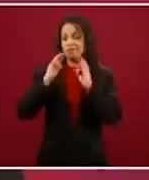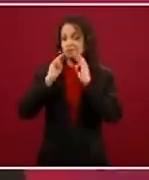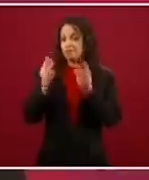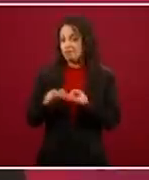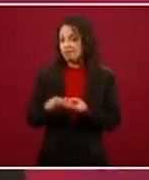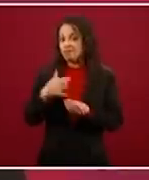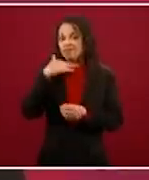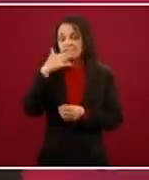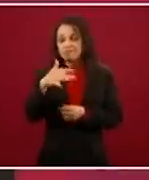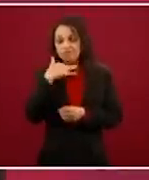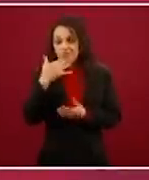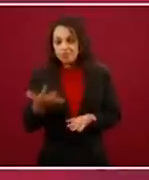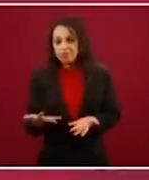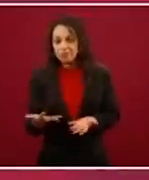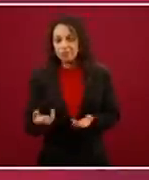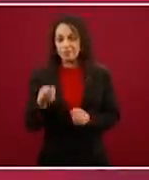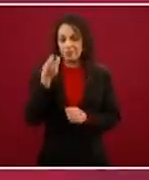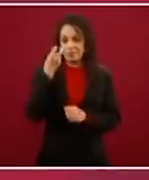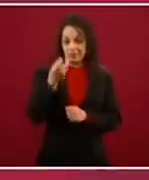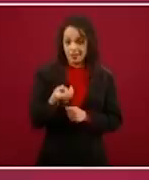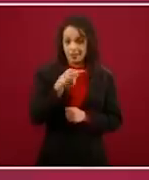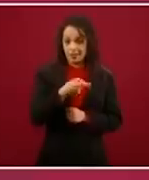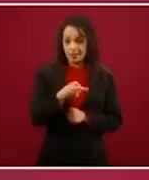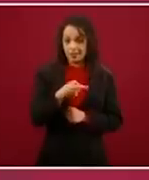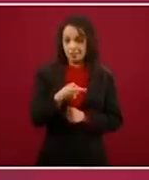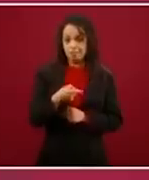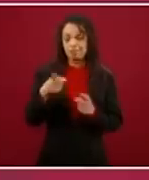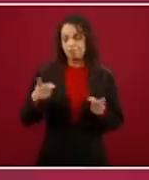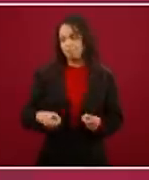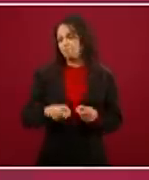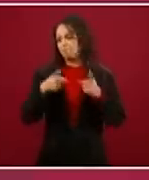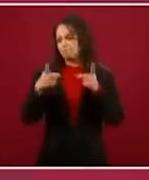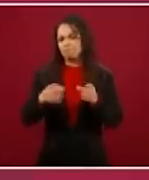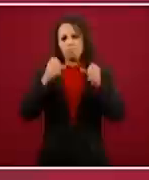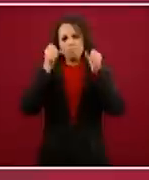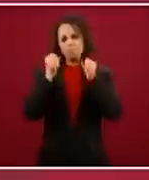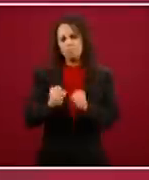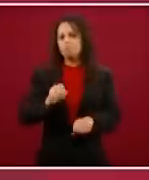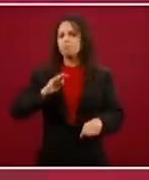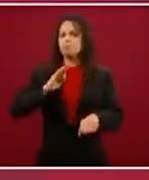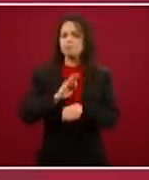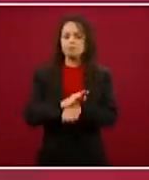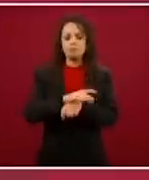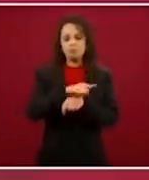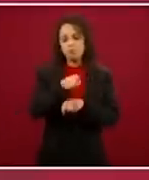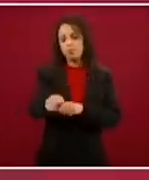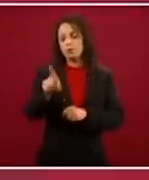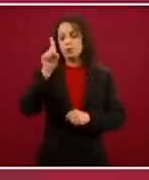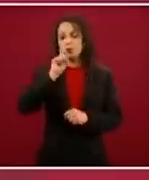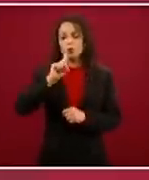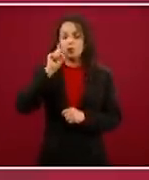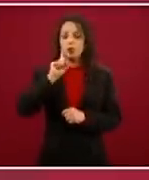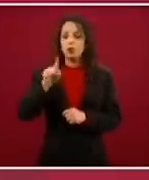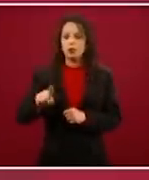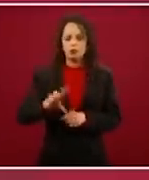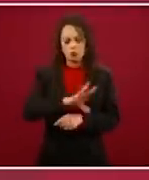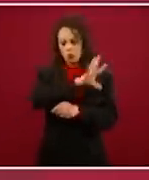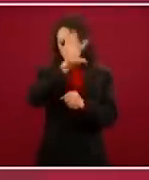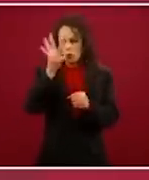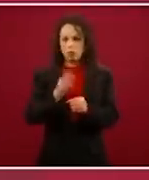Entonces, todas las garantías a las mujeres, todas las garantías, y